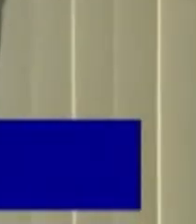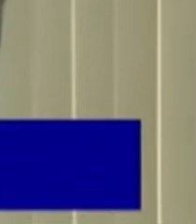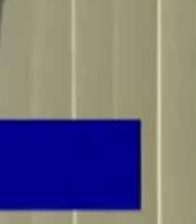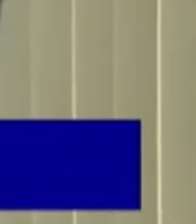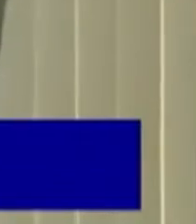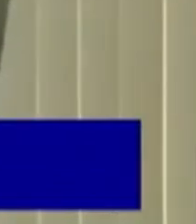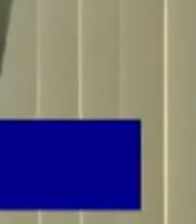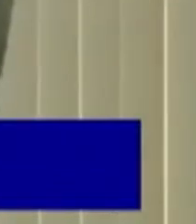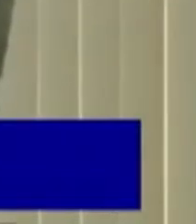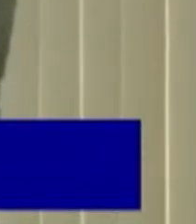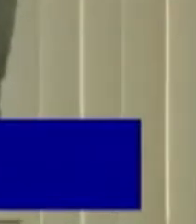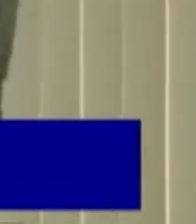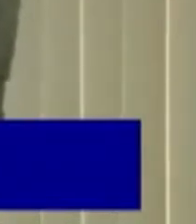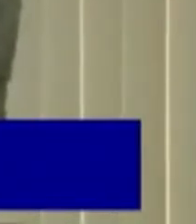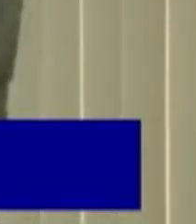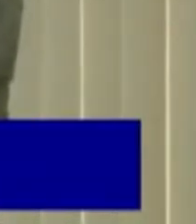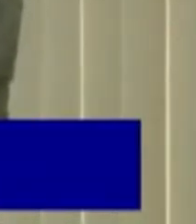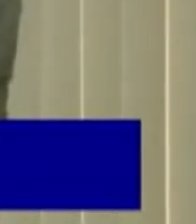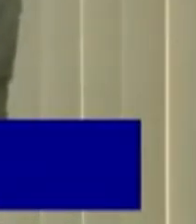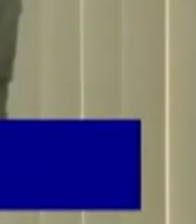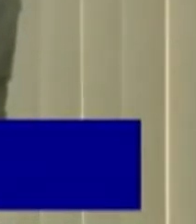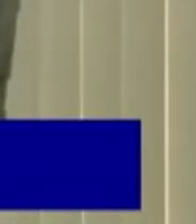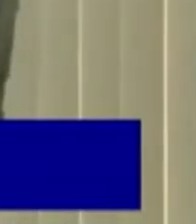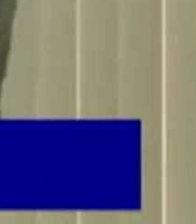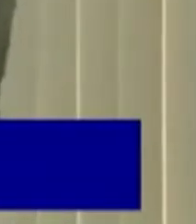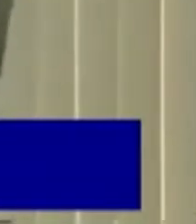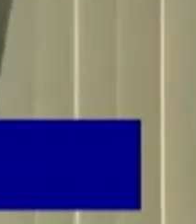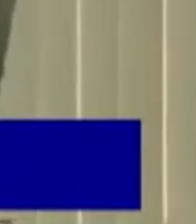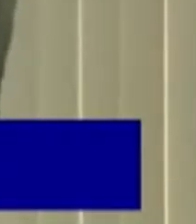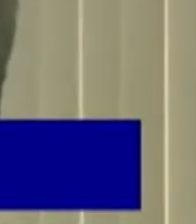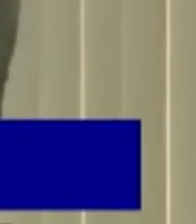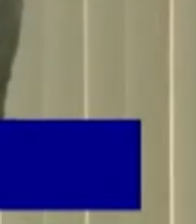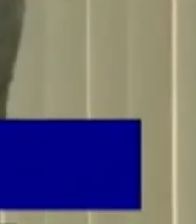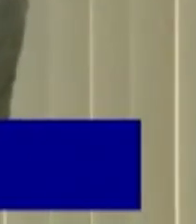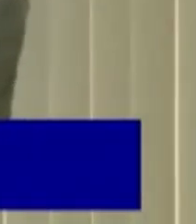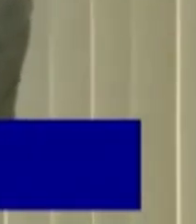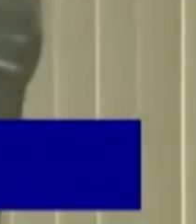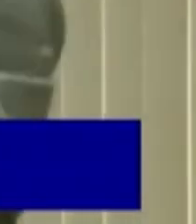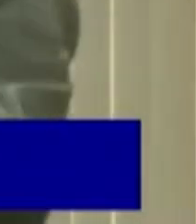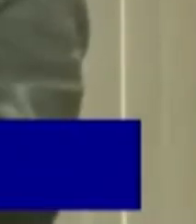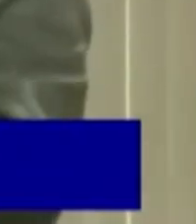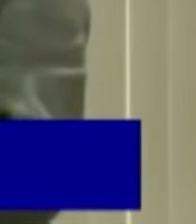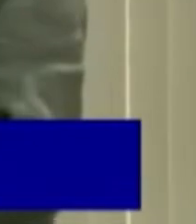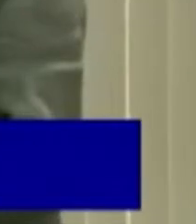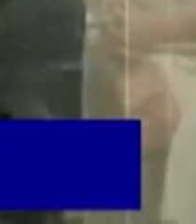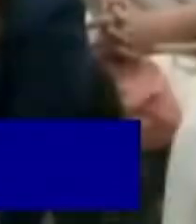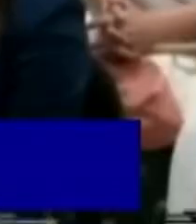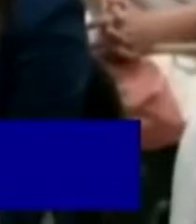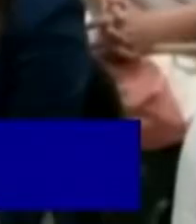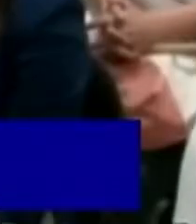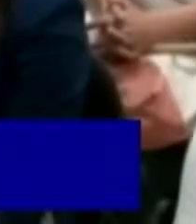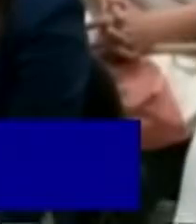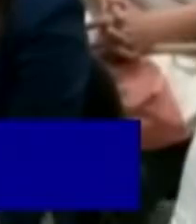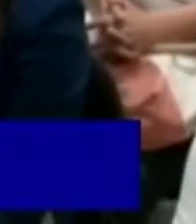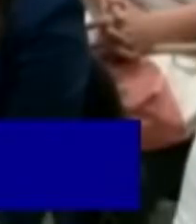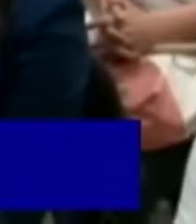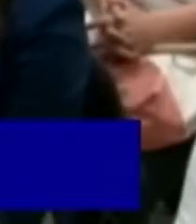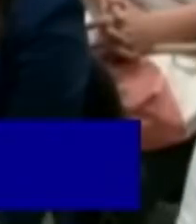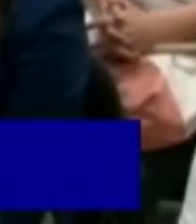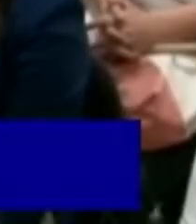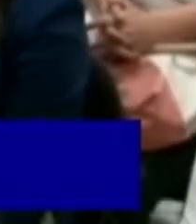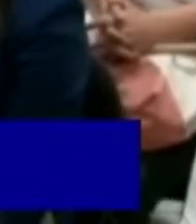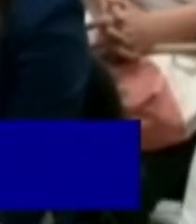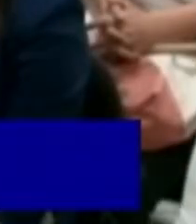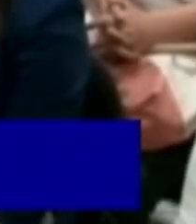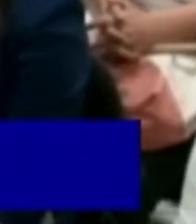Buenos días, hermanas y hermanos. Siempre que voy a iniciar una conversación, le